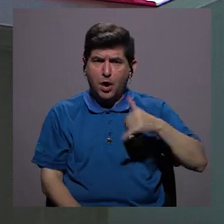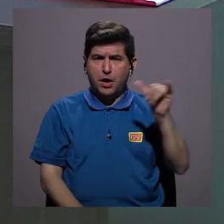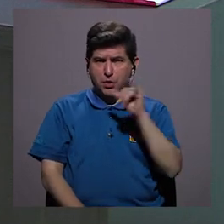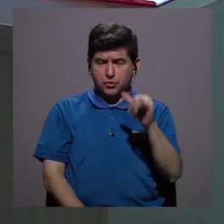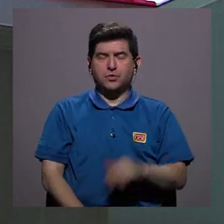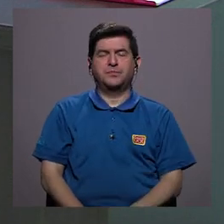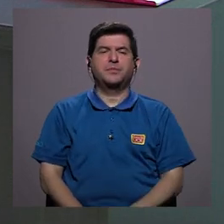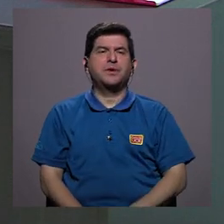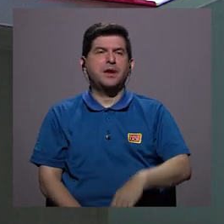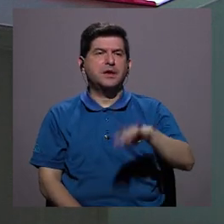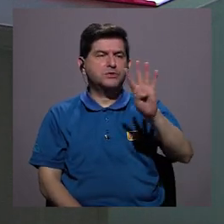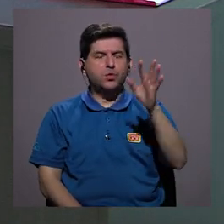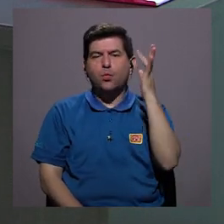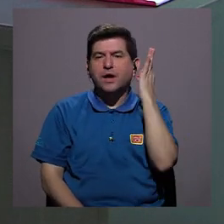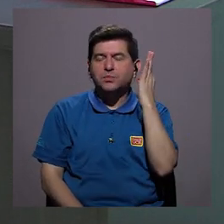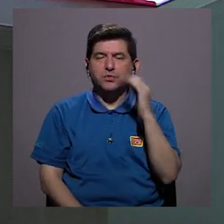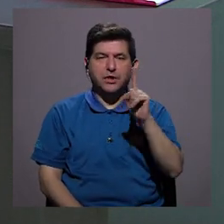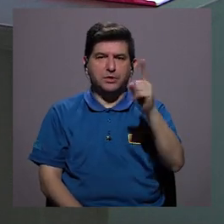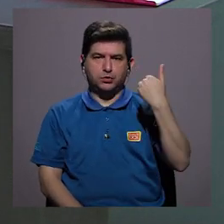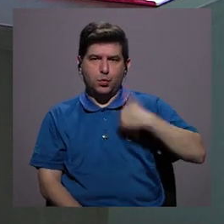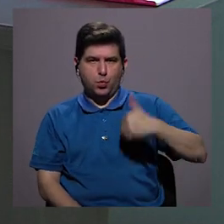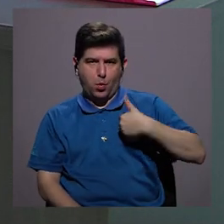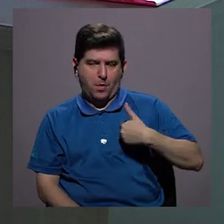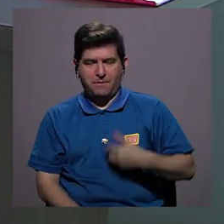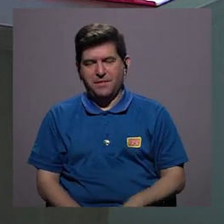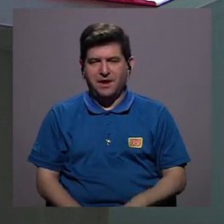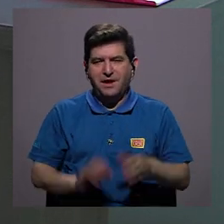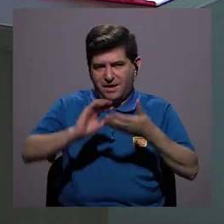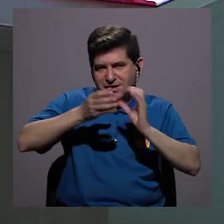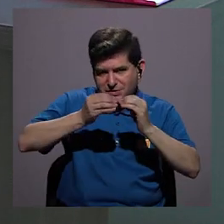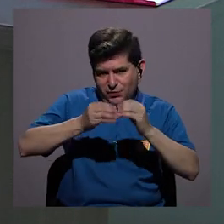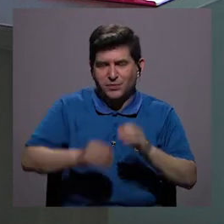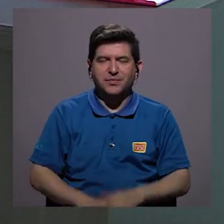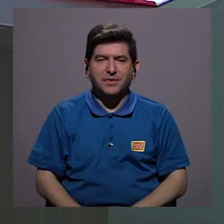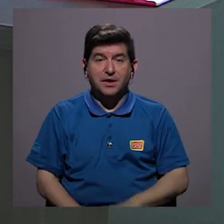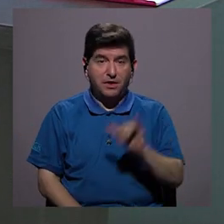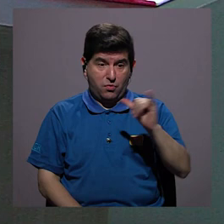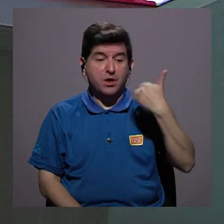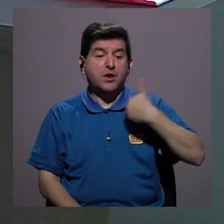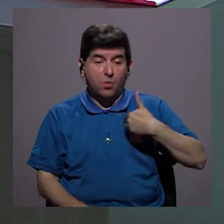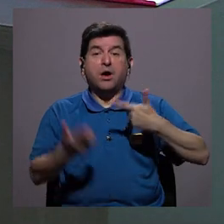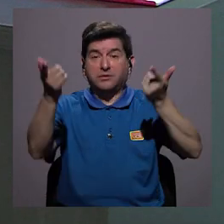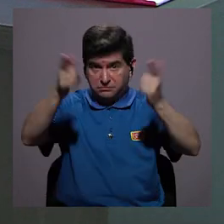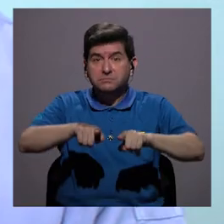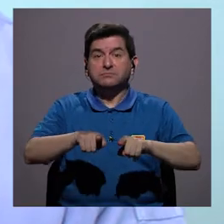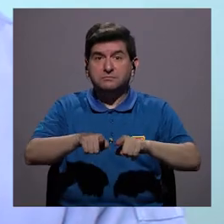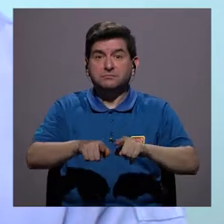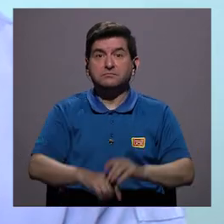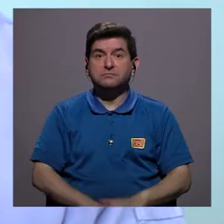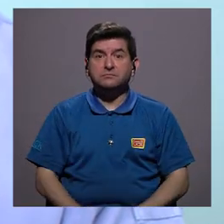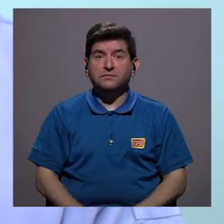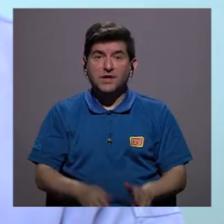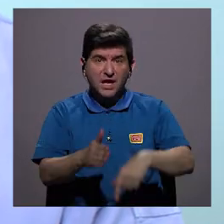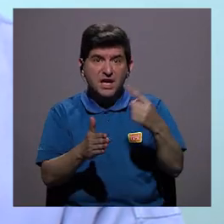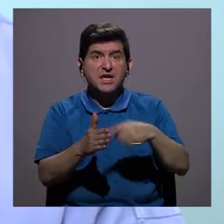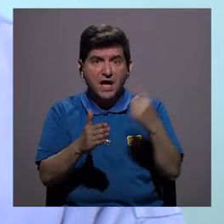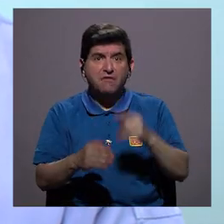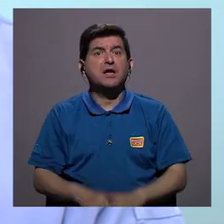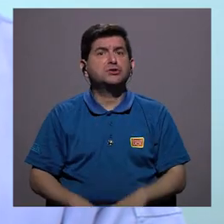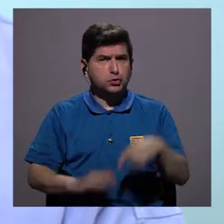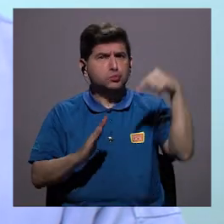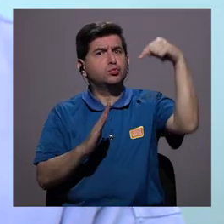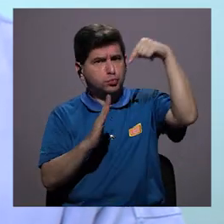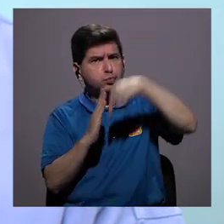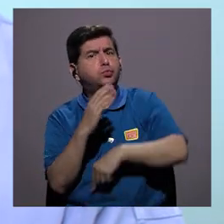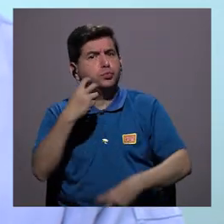mujeres o a los hombres también cuatro, se puede hacer? Cuatro mujeres por un hombre. Ah, ok. Pero sí tenemos. Exactamente, también los hombres se presentan. Y a veces